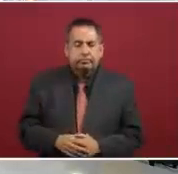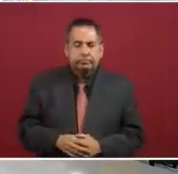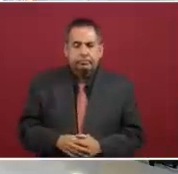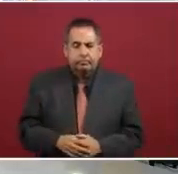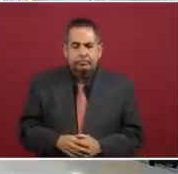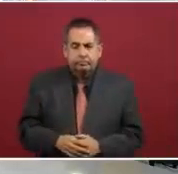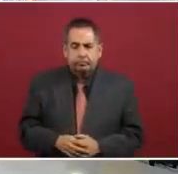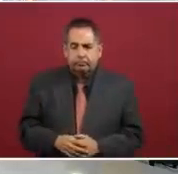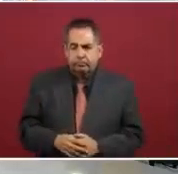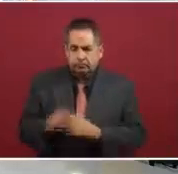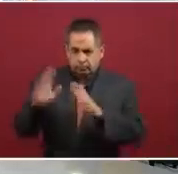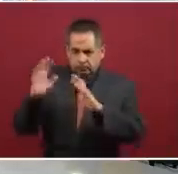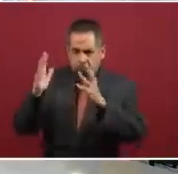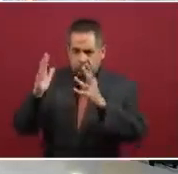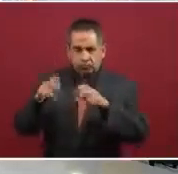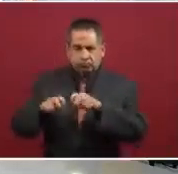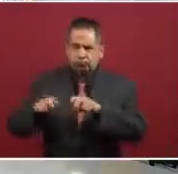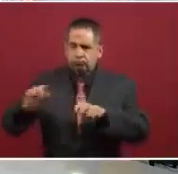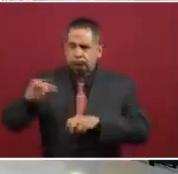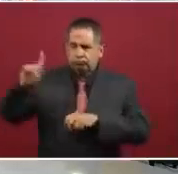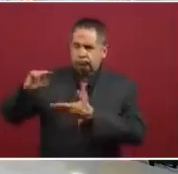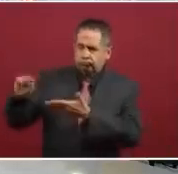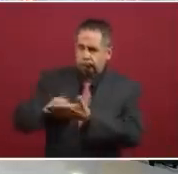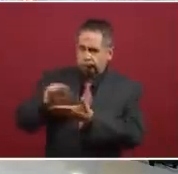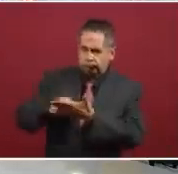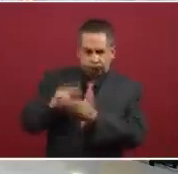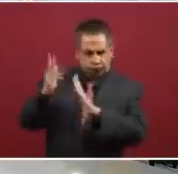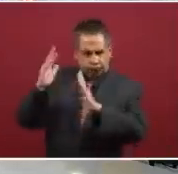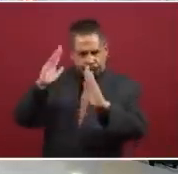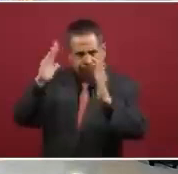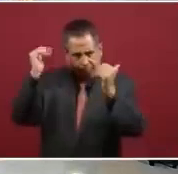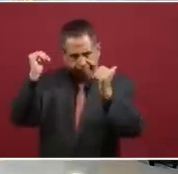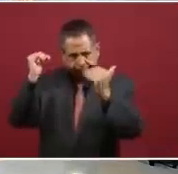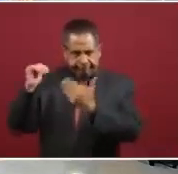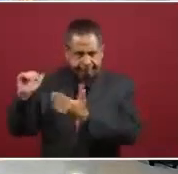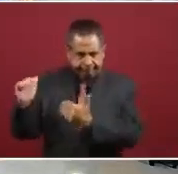Les damos un aplauso a nuestros invitados.